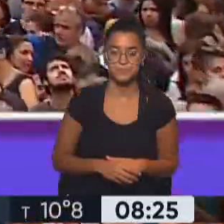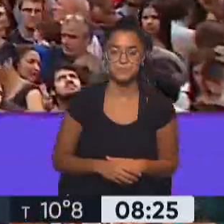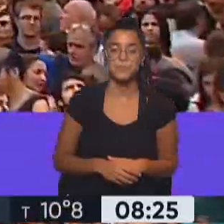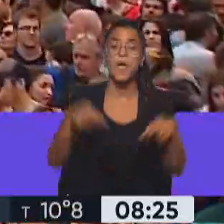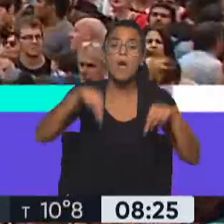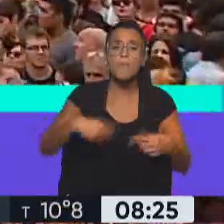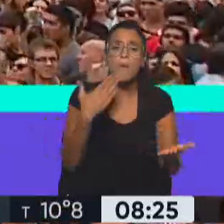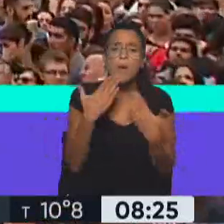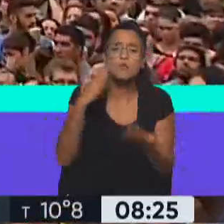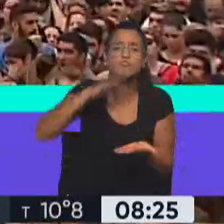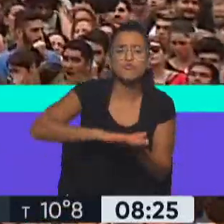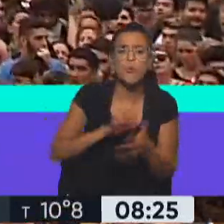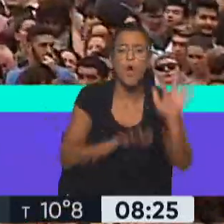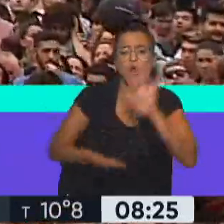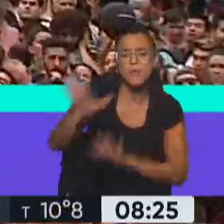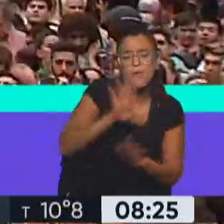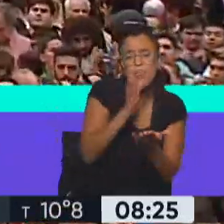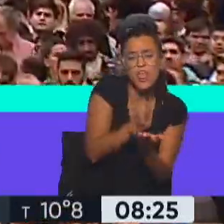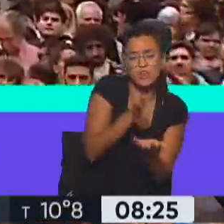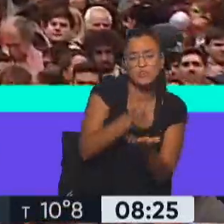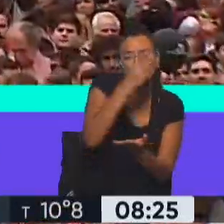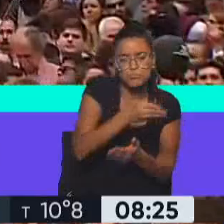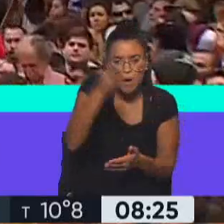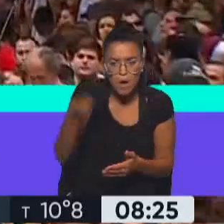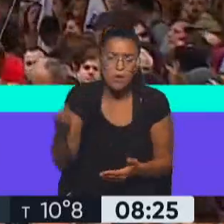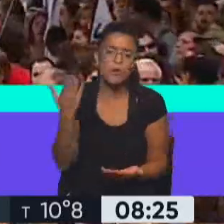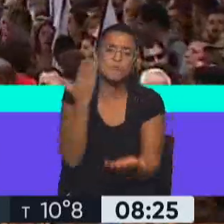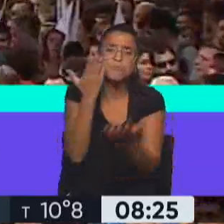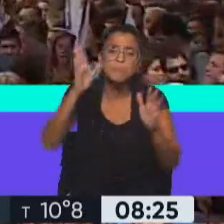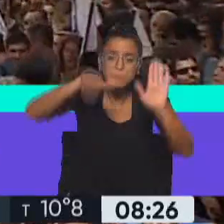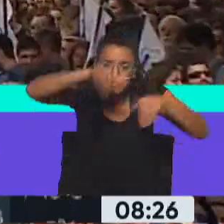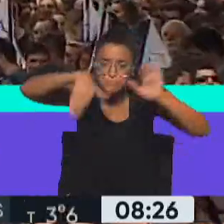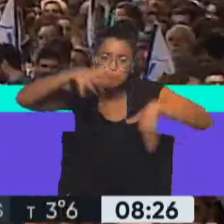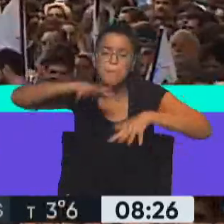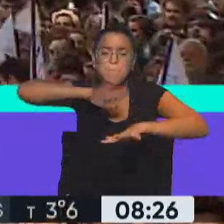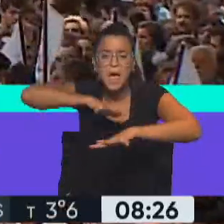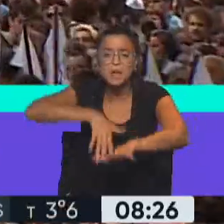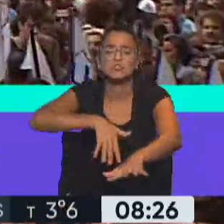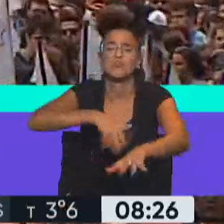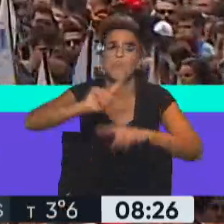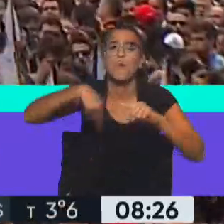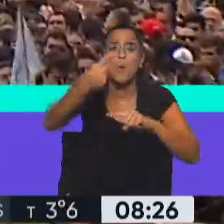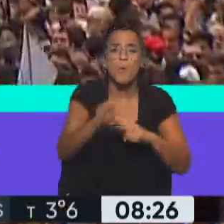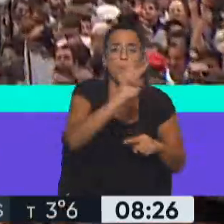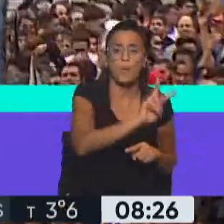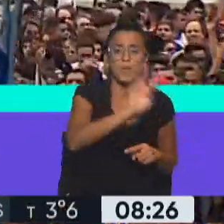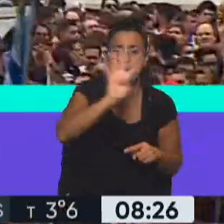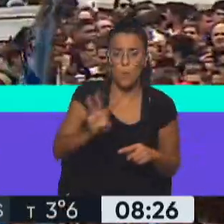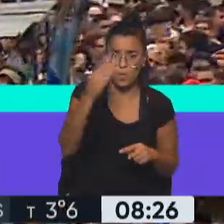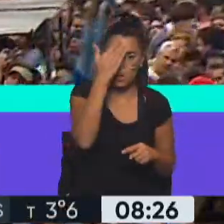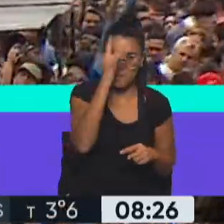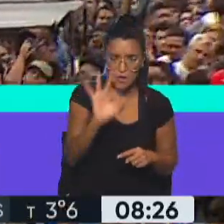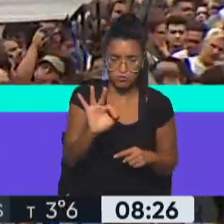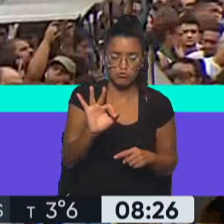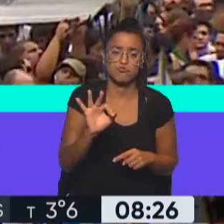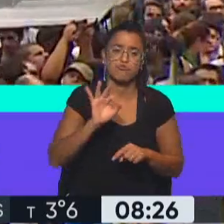Hablamos ahora de los organismos de derechos humanos que convocan a marchar el próximo 24 de